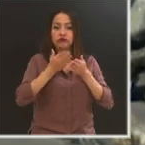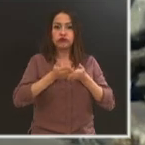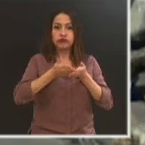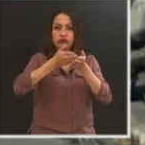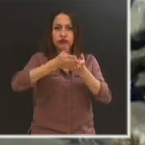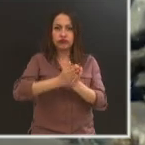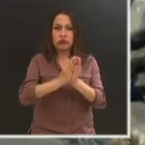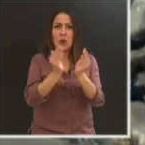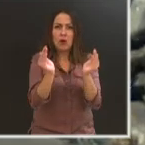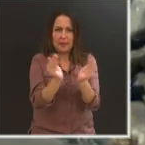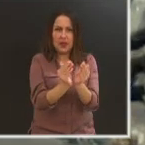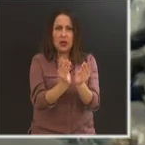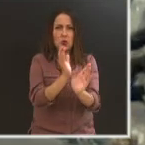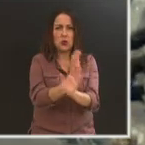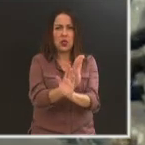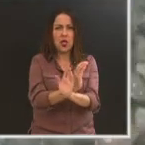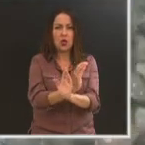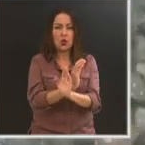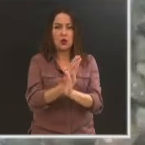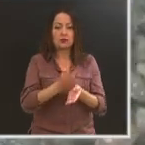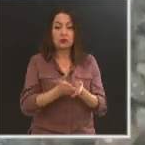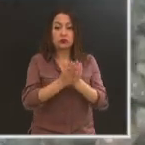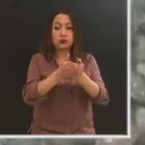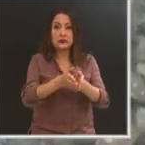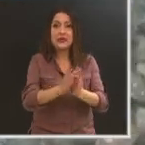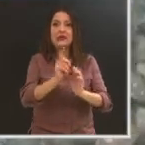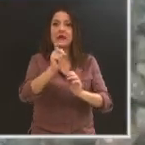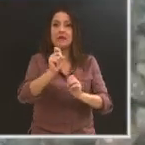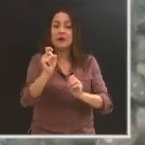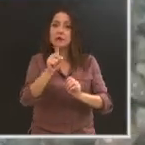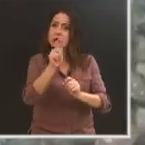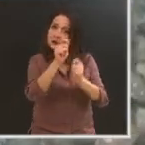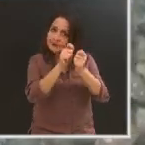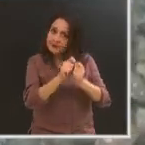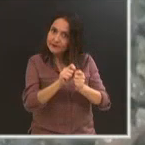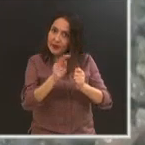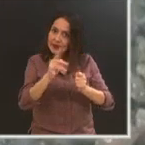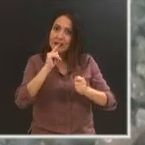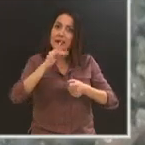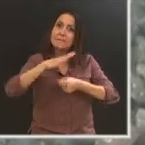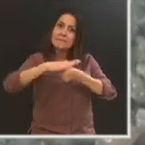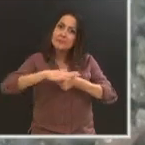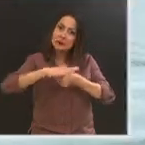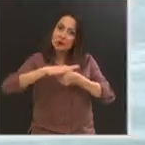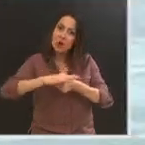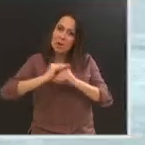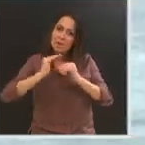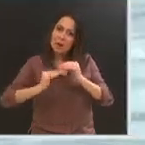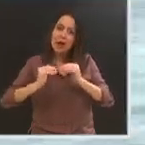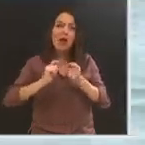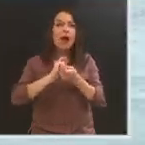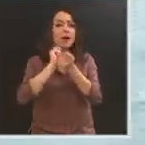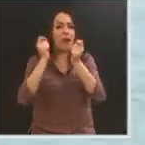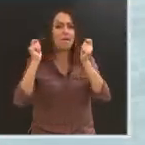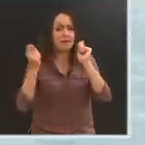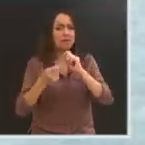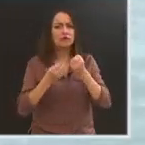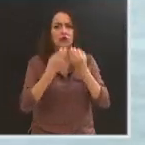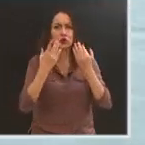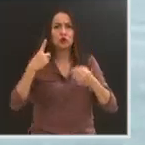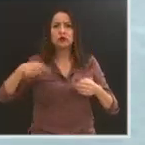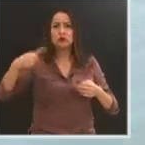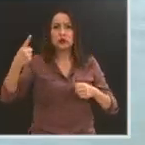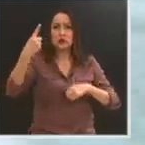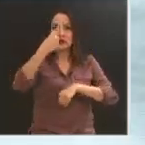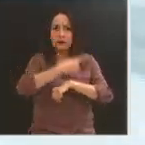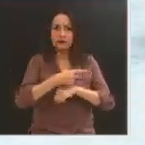embarcaciones pequeñas, básicamente. De nuevo, hay que aclarar que estos sistemas de baja presión cambian mucho con los días, de manera